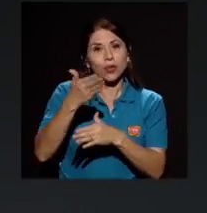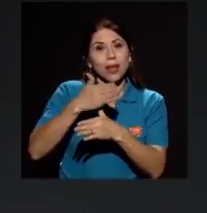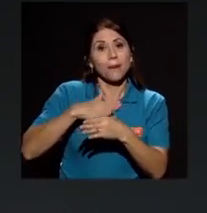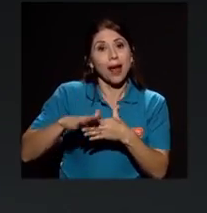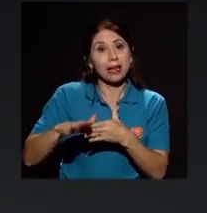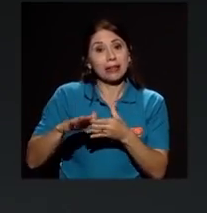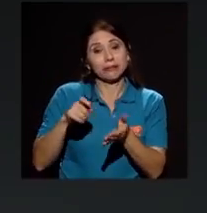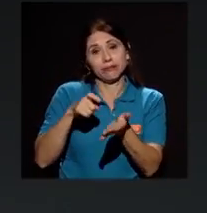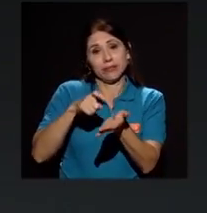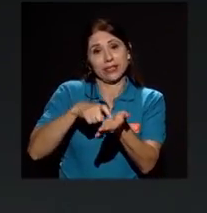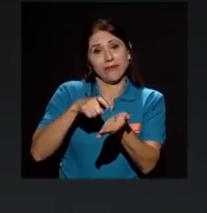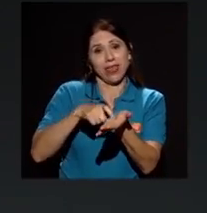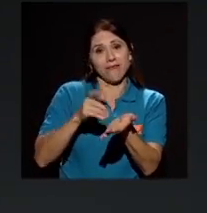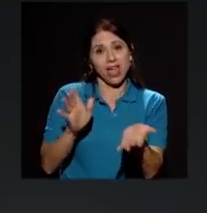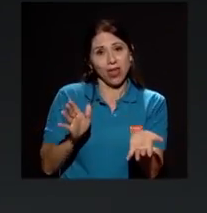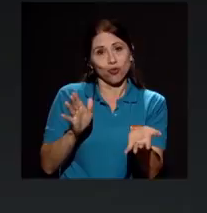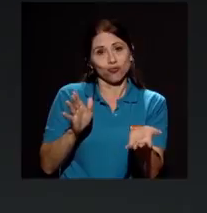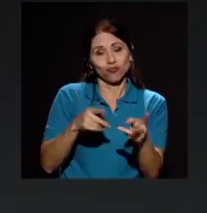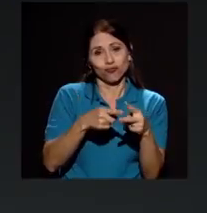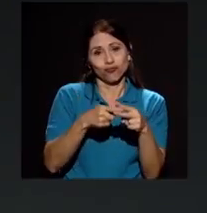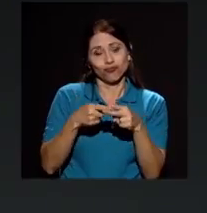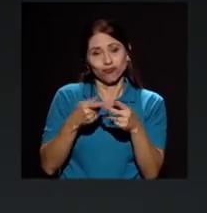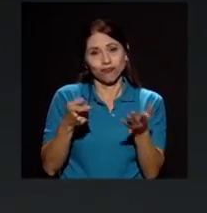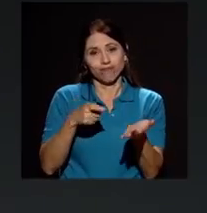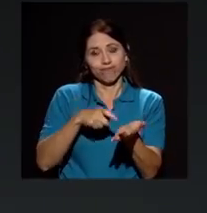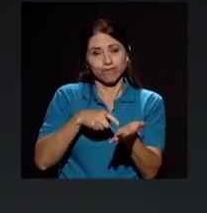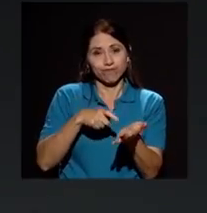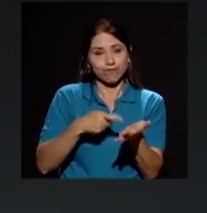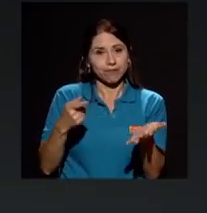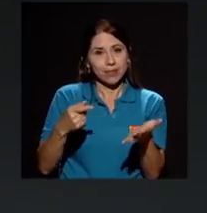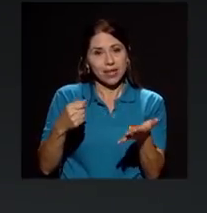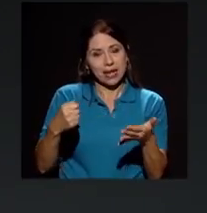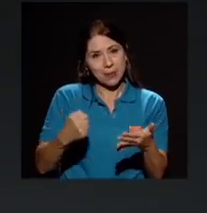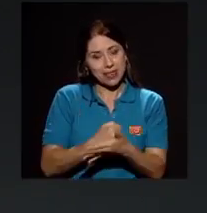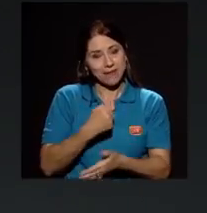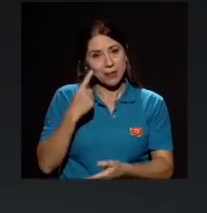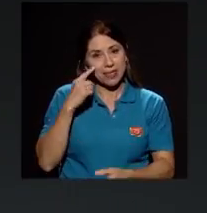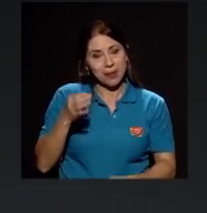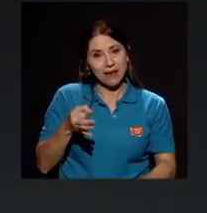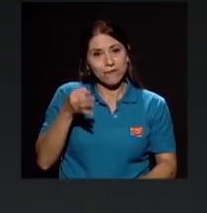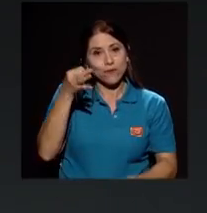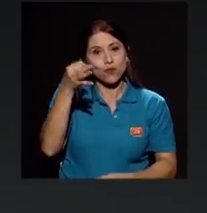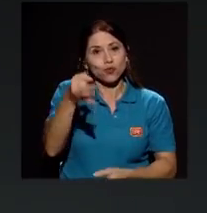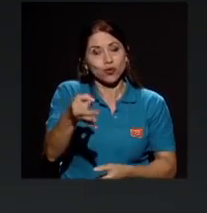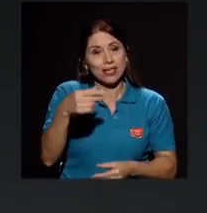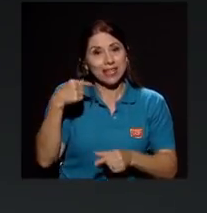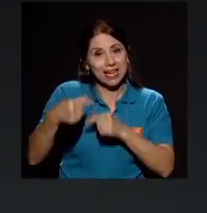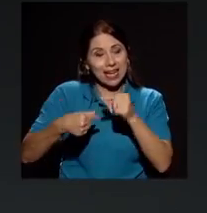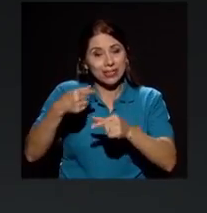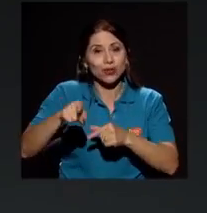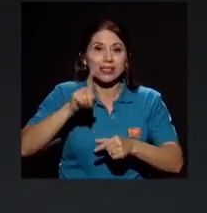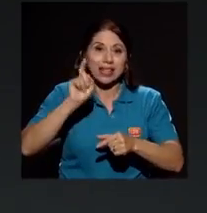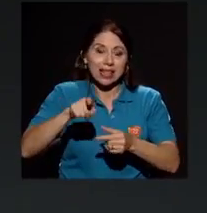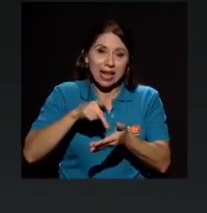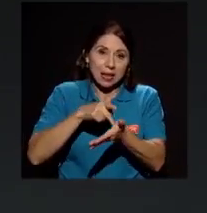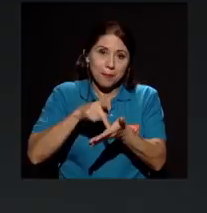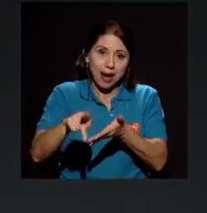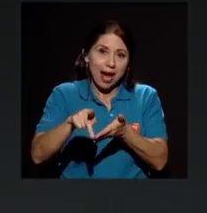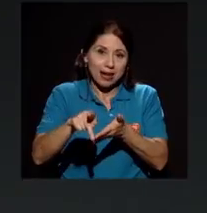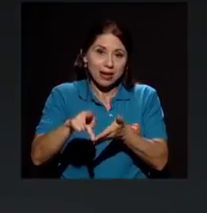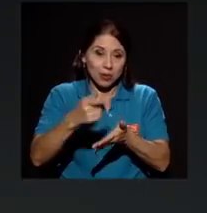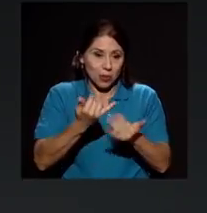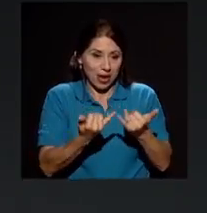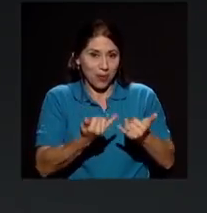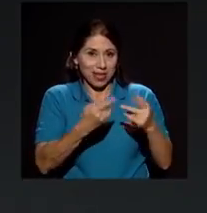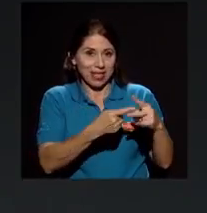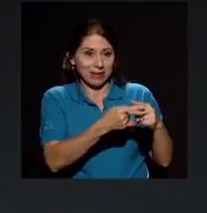desviado lamentablemente para y futuras generaciones que tendrán que pagar la parte de fiado que